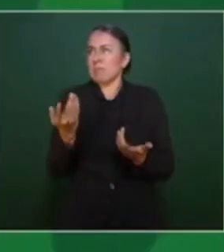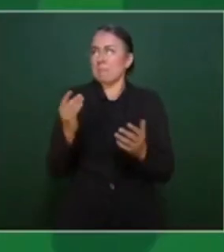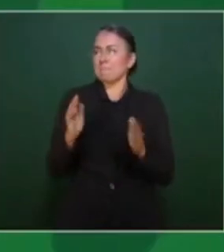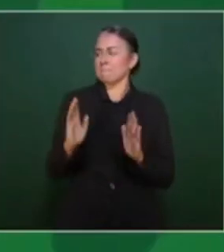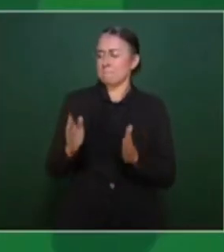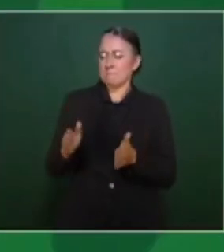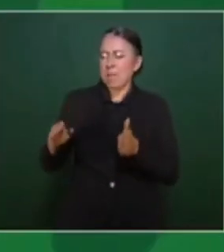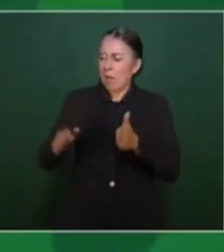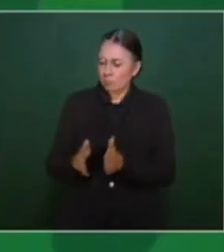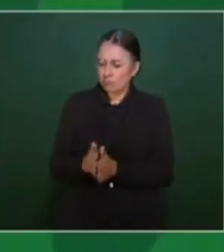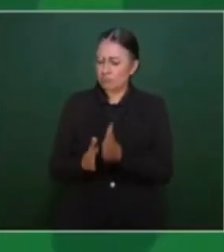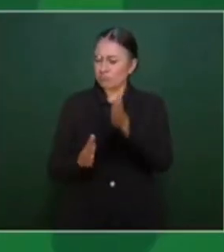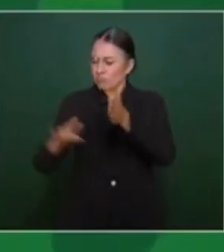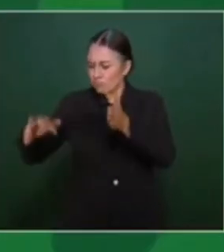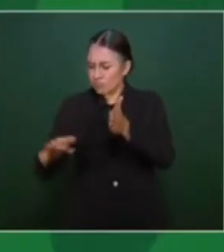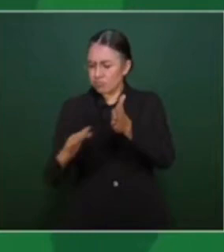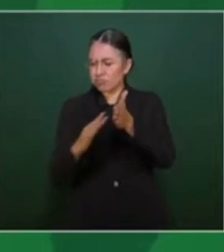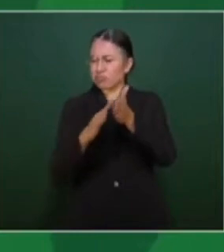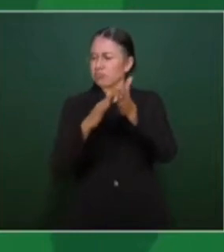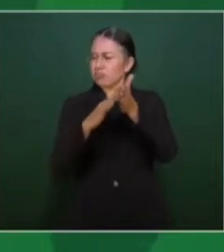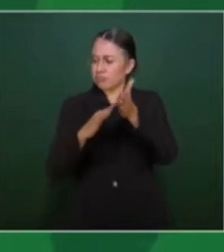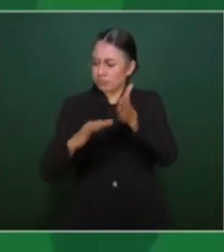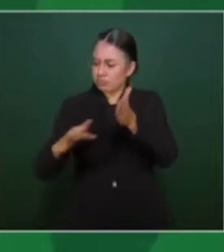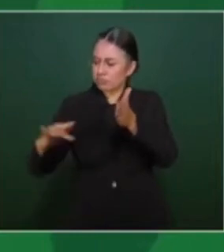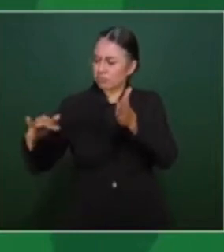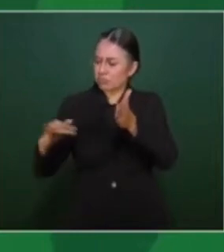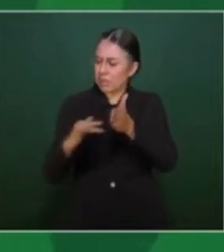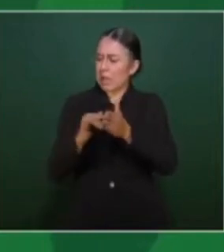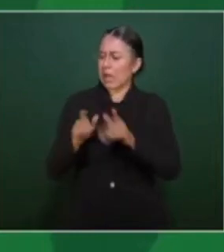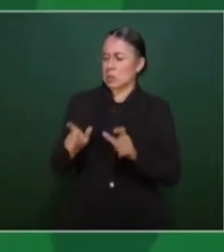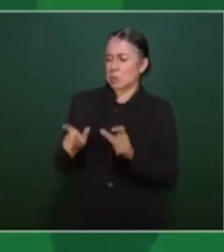presas para detener el agua de la sierra